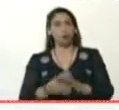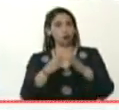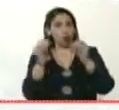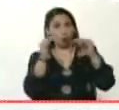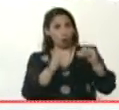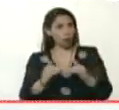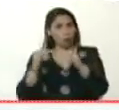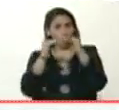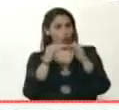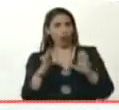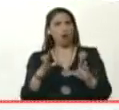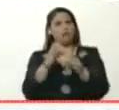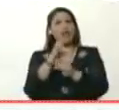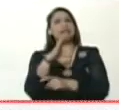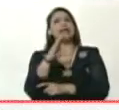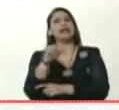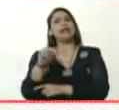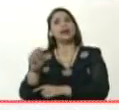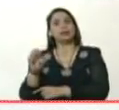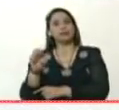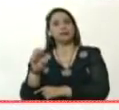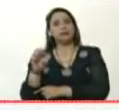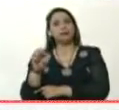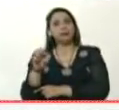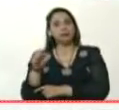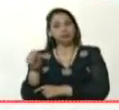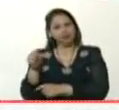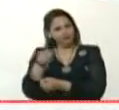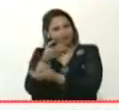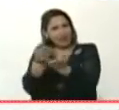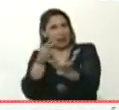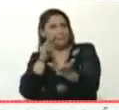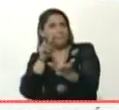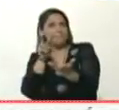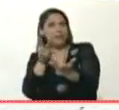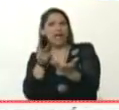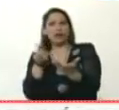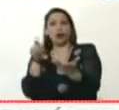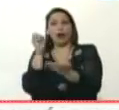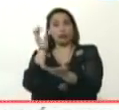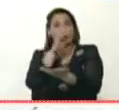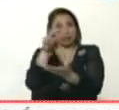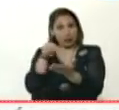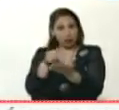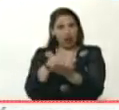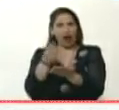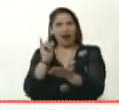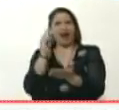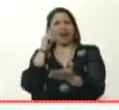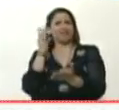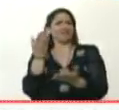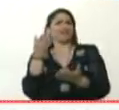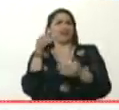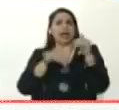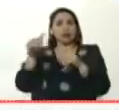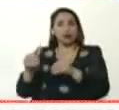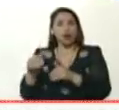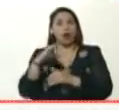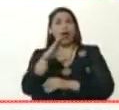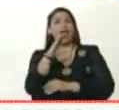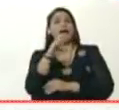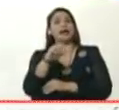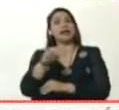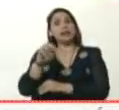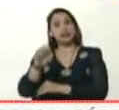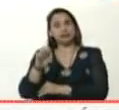CNE. Mira, ellos también, porque ellos tienen la Asamblea Nacional elecciones hechas por el CNE, este mismo CNE.